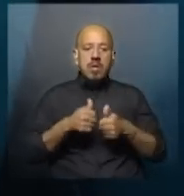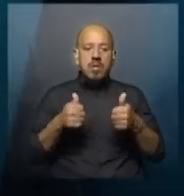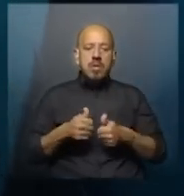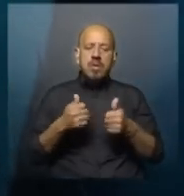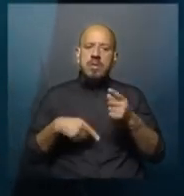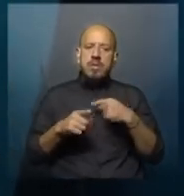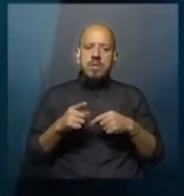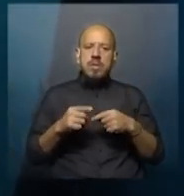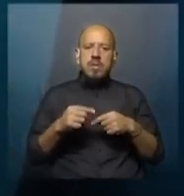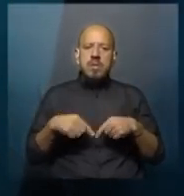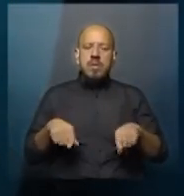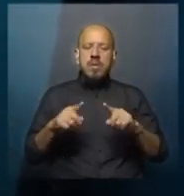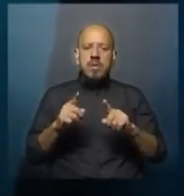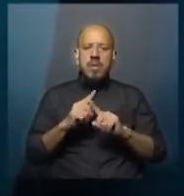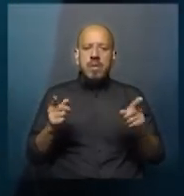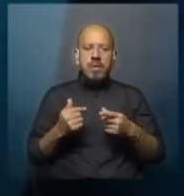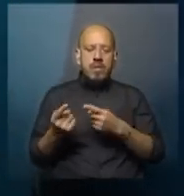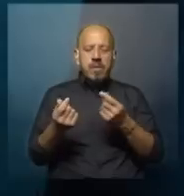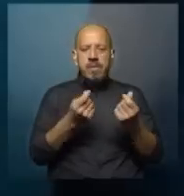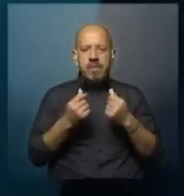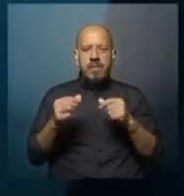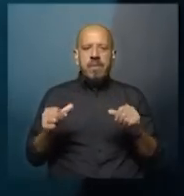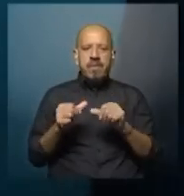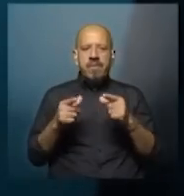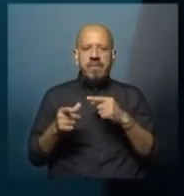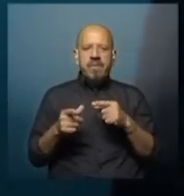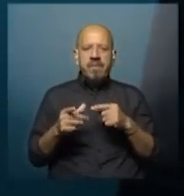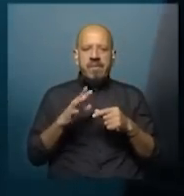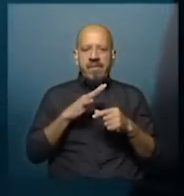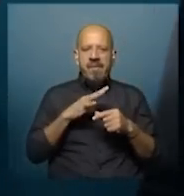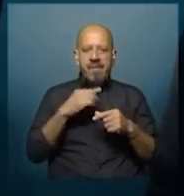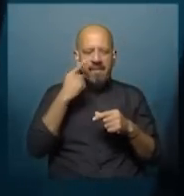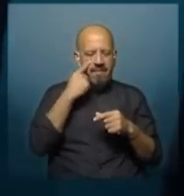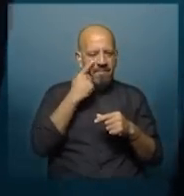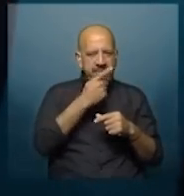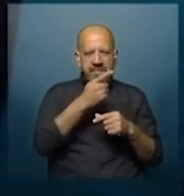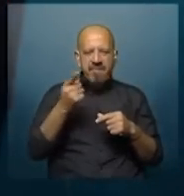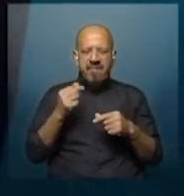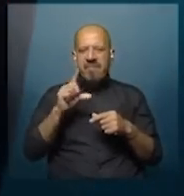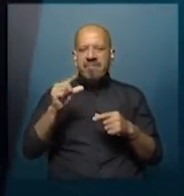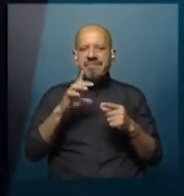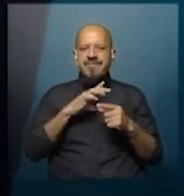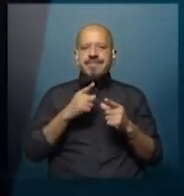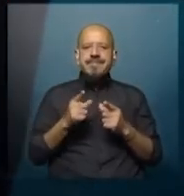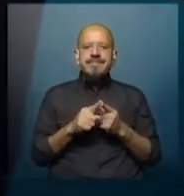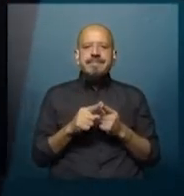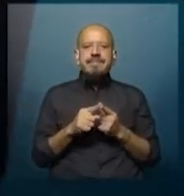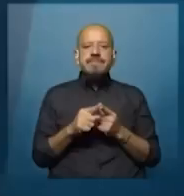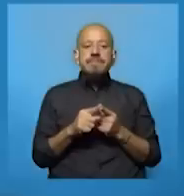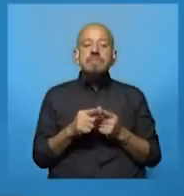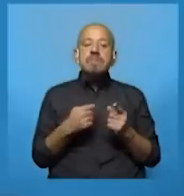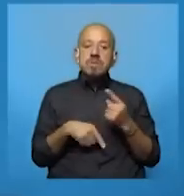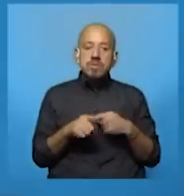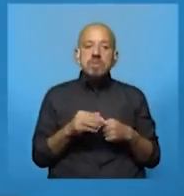nuestras actividades del sector no financiero sobre todo que se realizan que se vigilan muy poco el dinero que fluye por ahí entonces